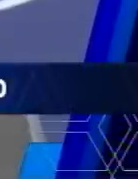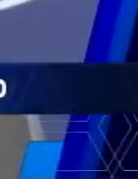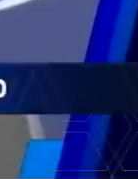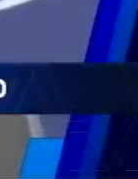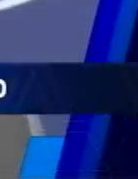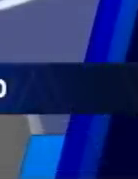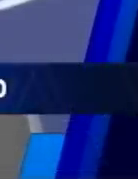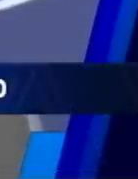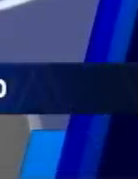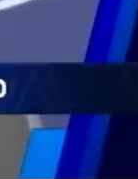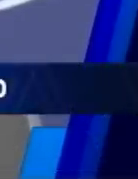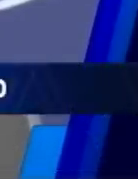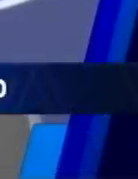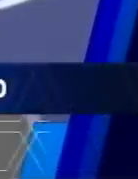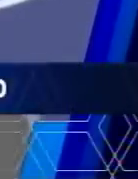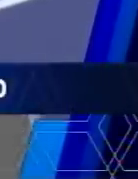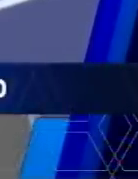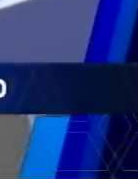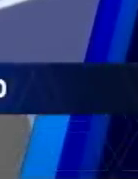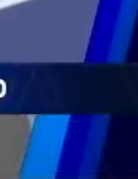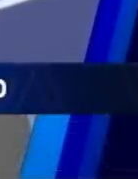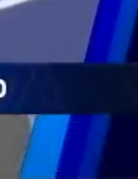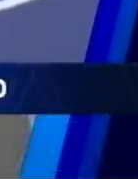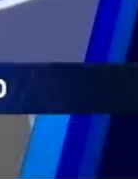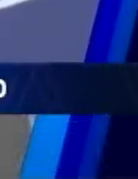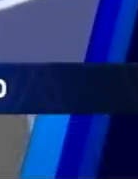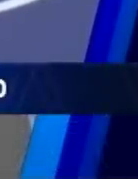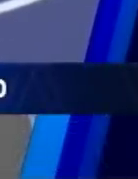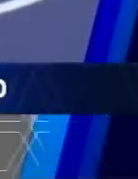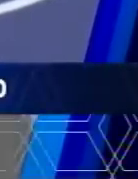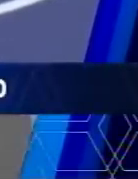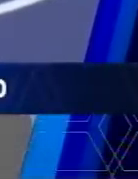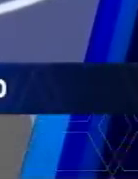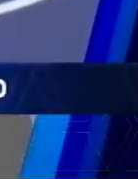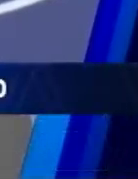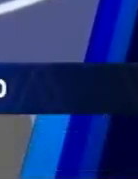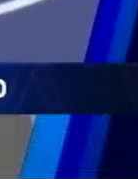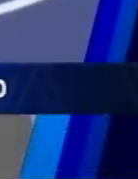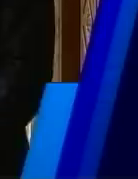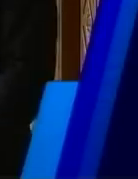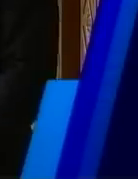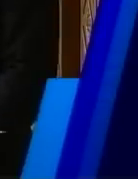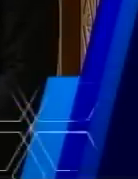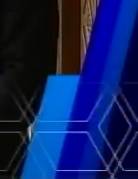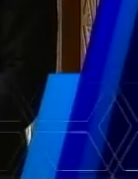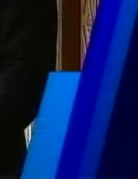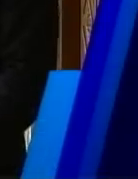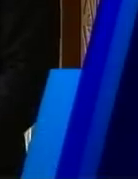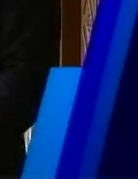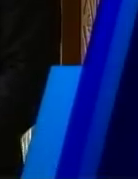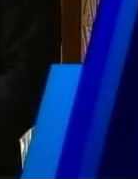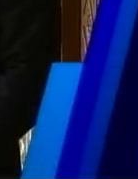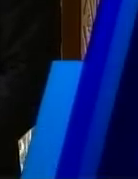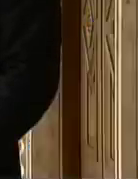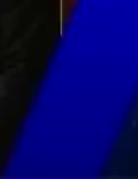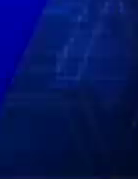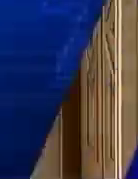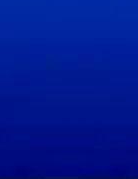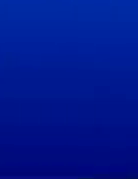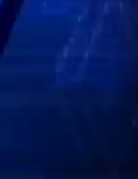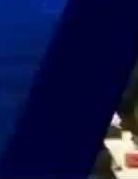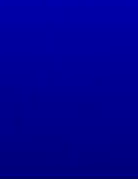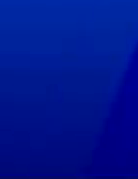Visita oficial. Canciller Jorge Arreaza viaja a China para intercambiar opiniones sobre situación de Venezuela.